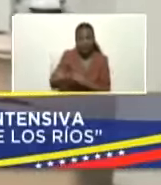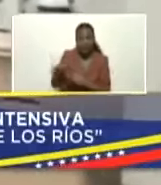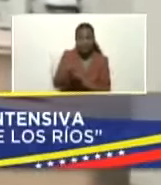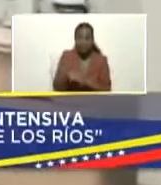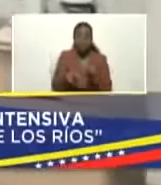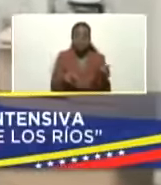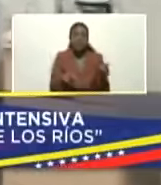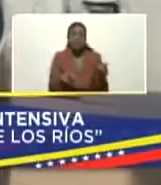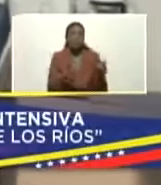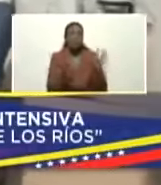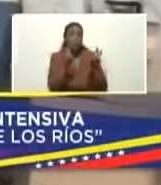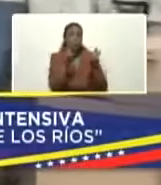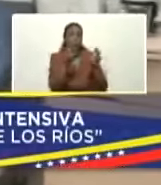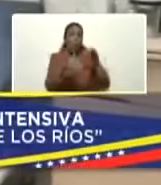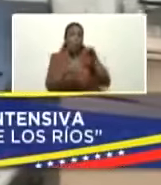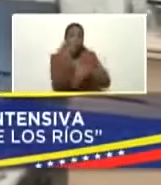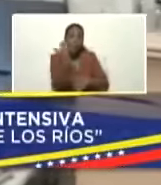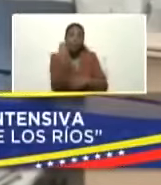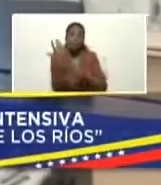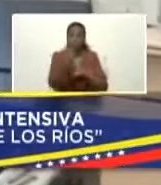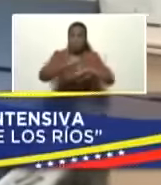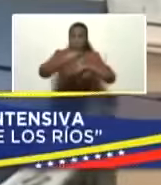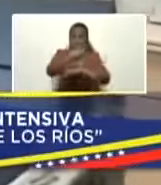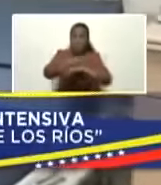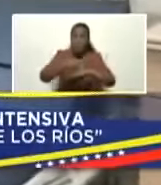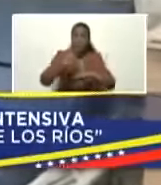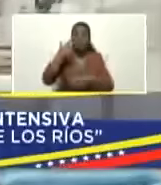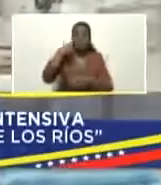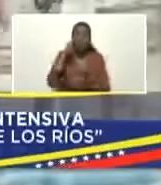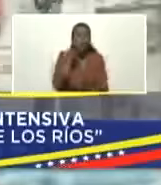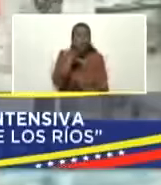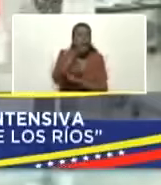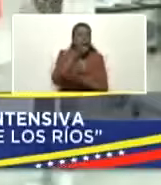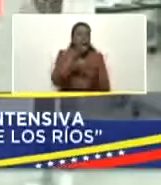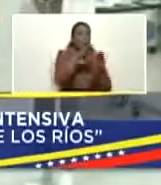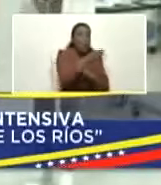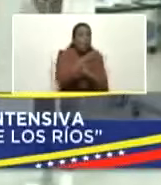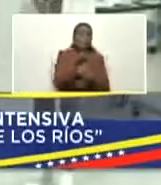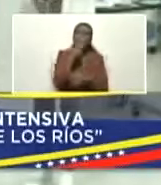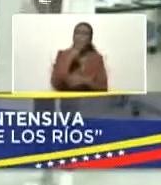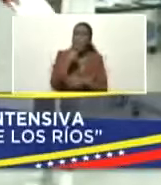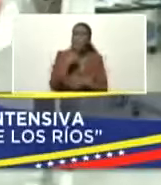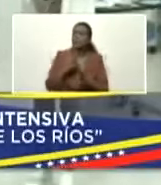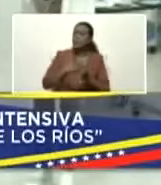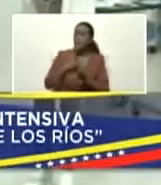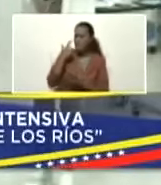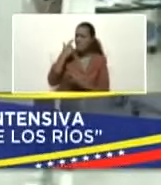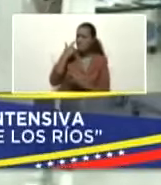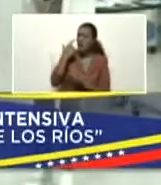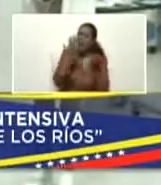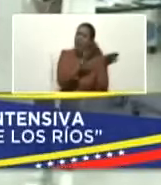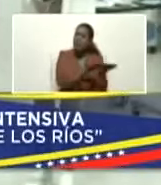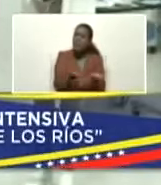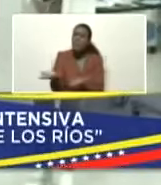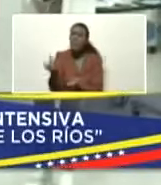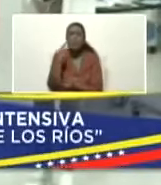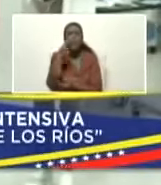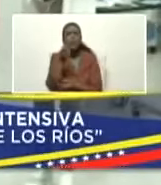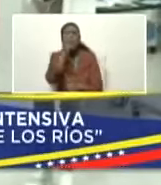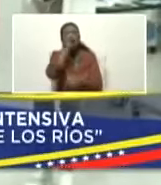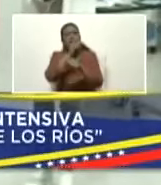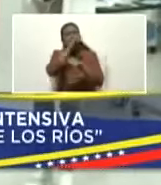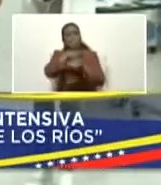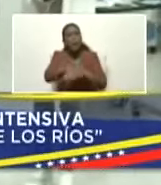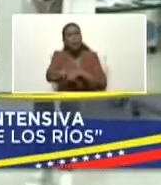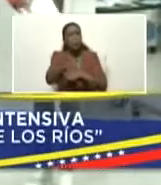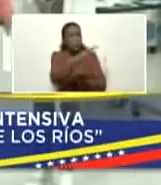usted con ese nuevo método de gobernanza, estamos llegando a todo. Qué bonito se vio ese recibimiento que le hicieron allá en